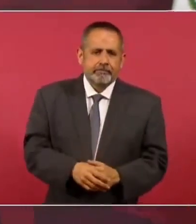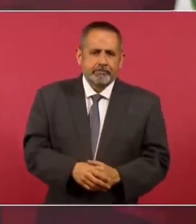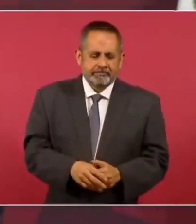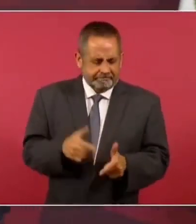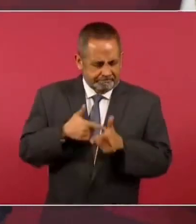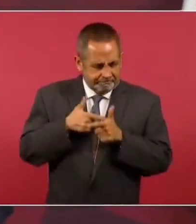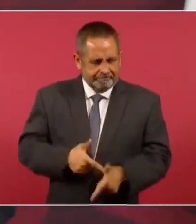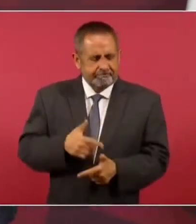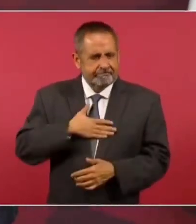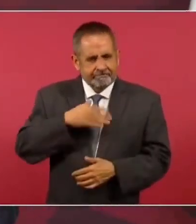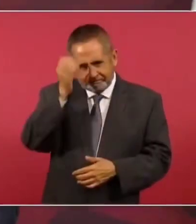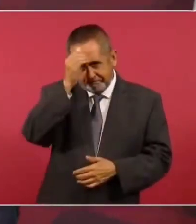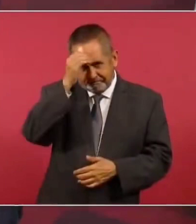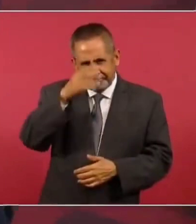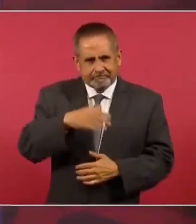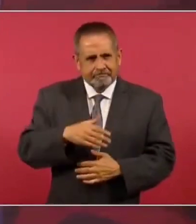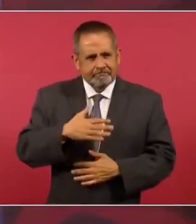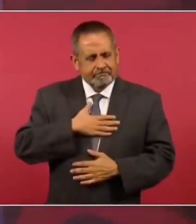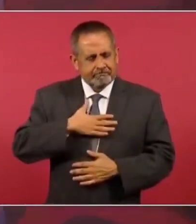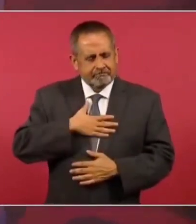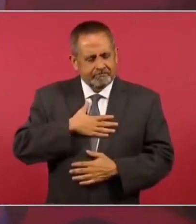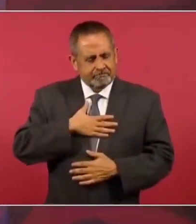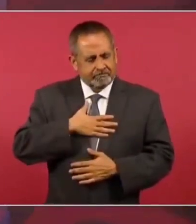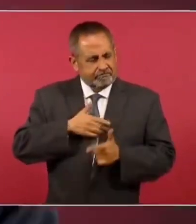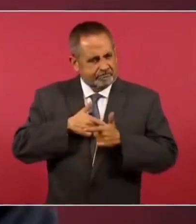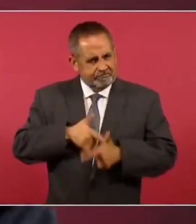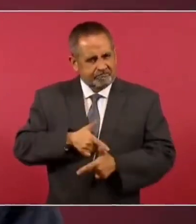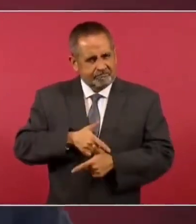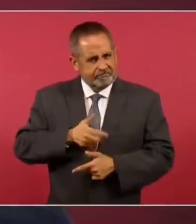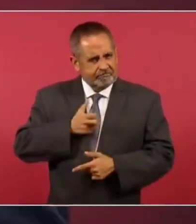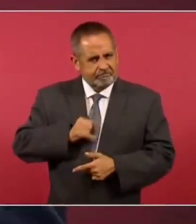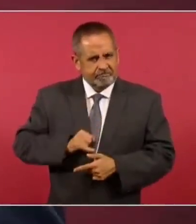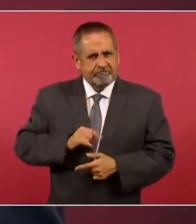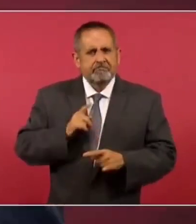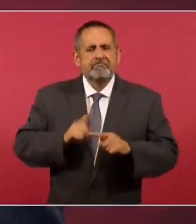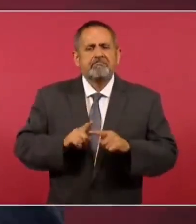mantengo mi postura de que